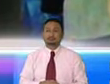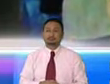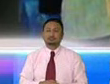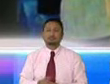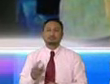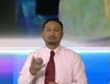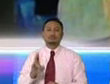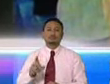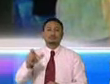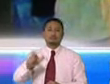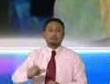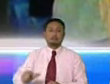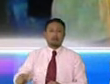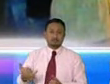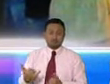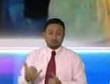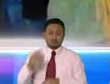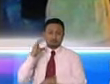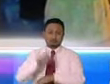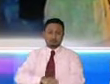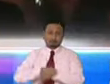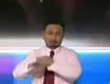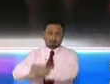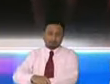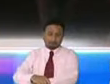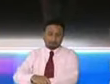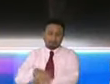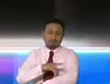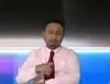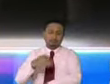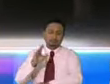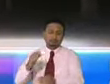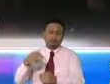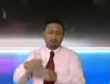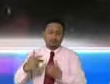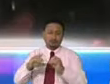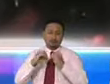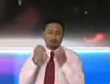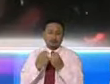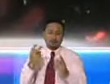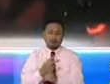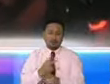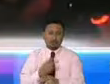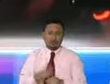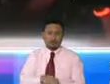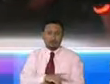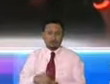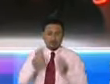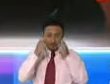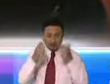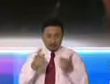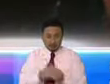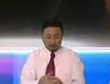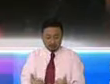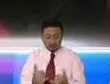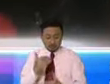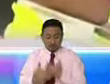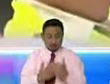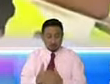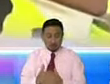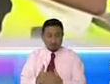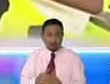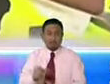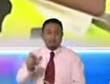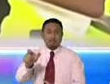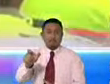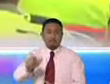17 personas son las detenidas involucradas en la red de extorsión y estafa descubierta por la Fiscalía en el actual proceso de reclutamiento